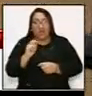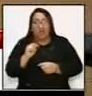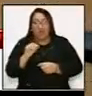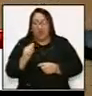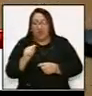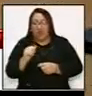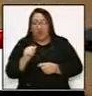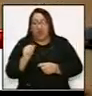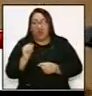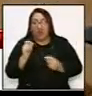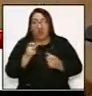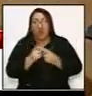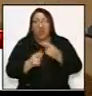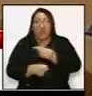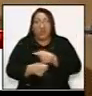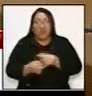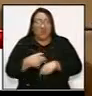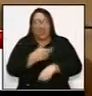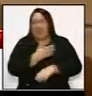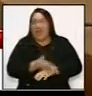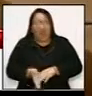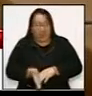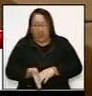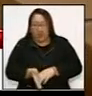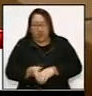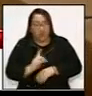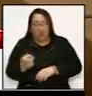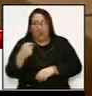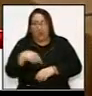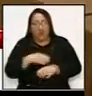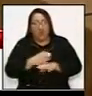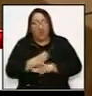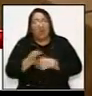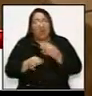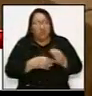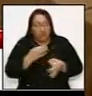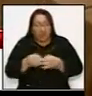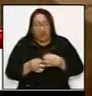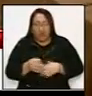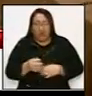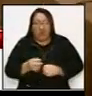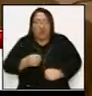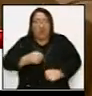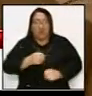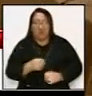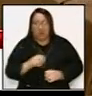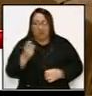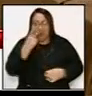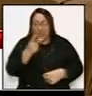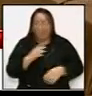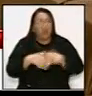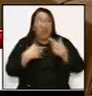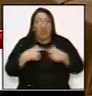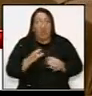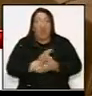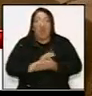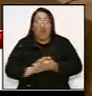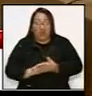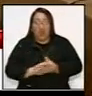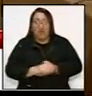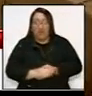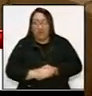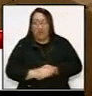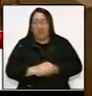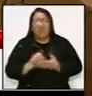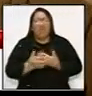Nueva Mérez, ha llegado tardísimo. No ha estado en la introducción, ha llegado hace un rato, no ha visto los videos tampoco, y